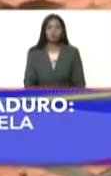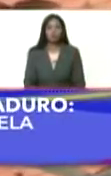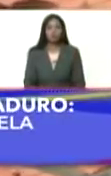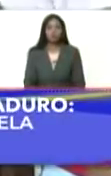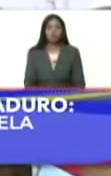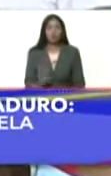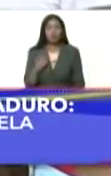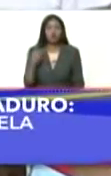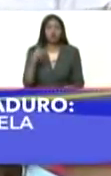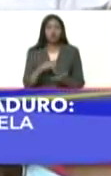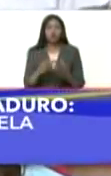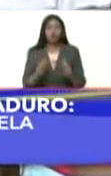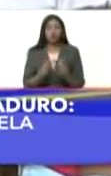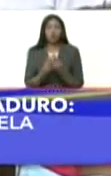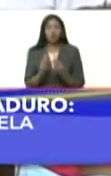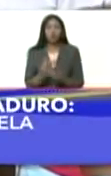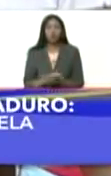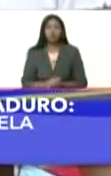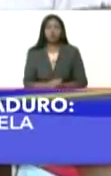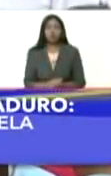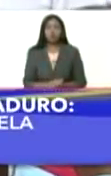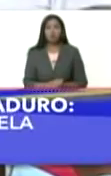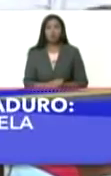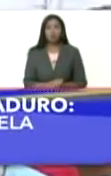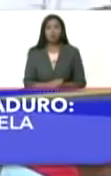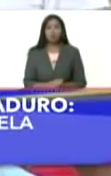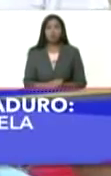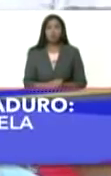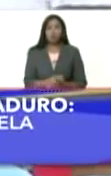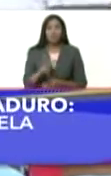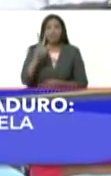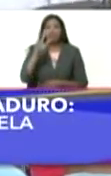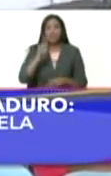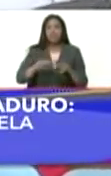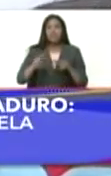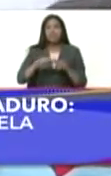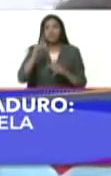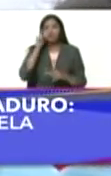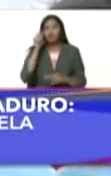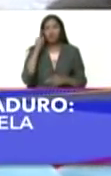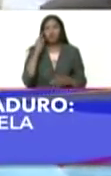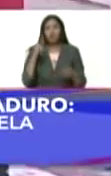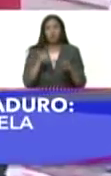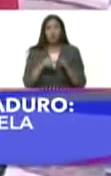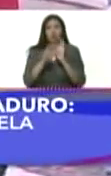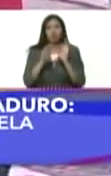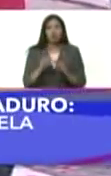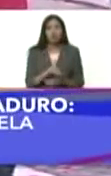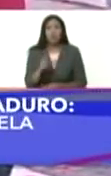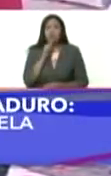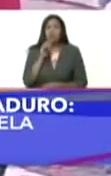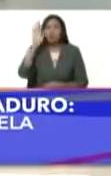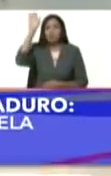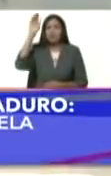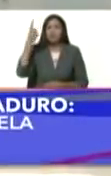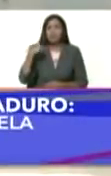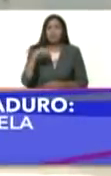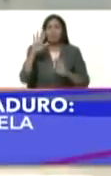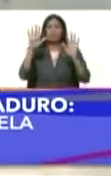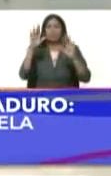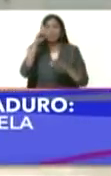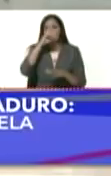Aquí estoy yo con tres niñas y tres niños. Levanten la mano los que tienen 10